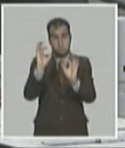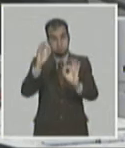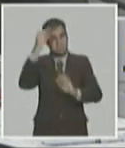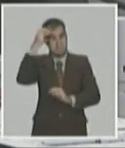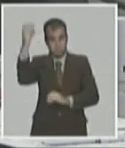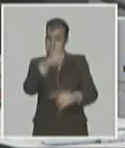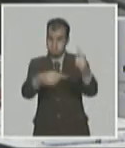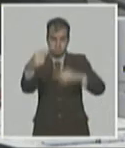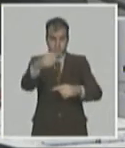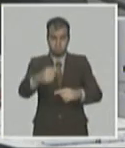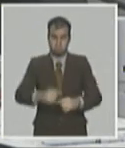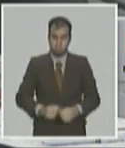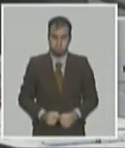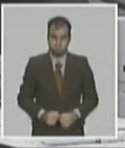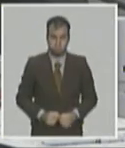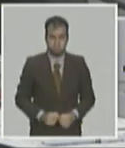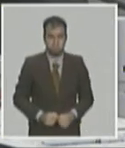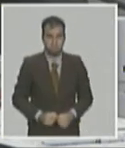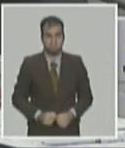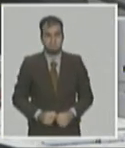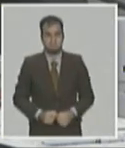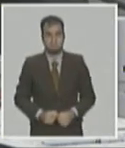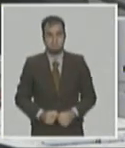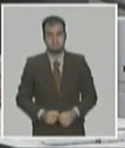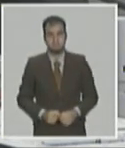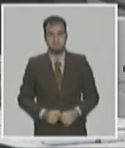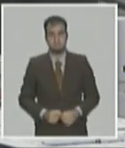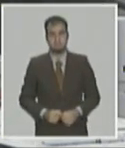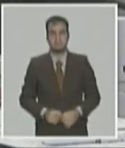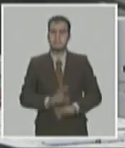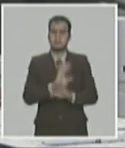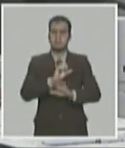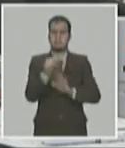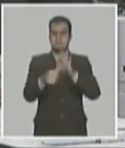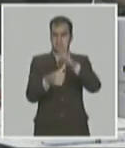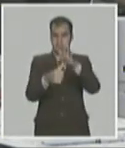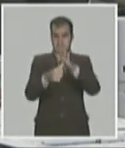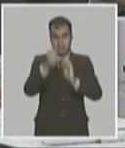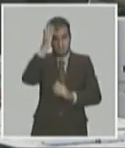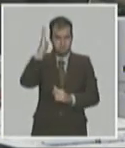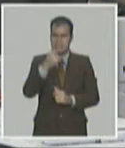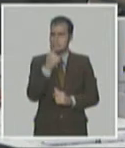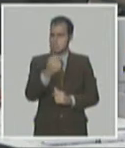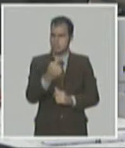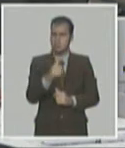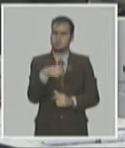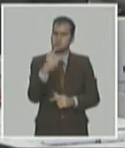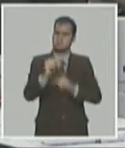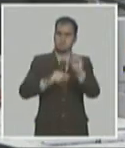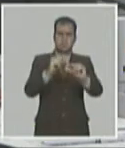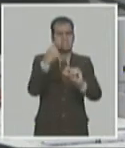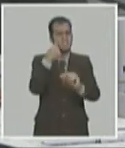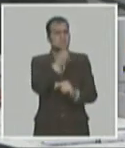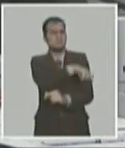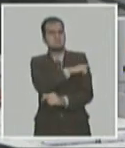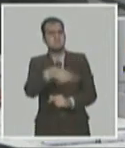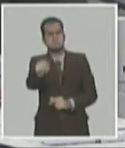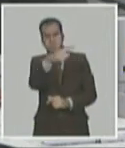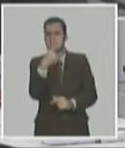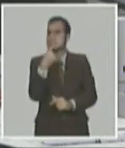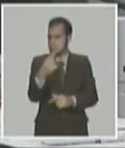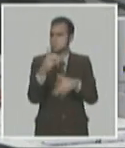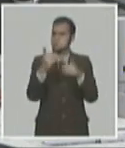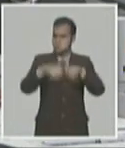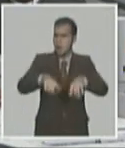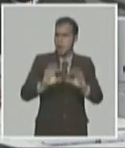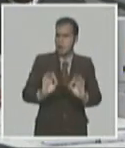cubano. Pero hay elementos que apuntó el presidente y que después hemos visto en las opiniones de nuestra población, Morales, que tienen que ver con